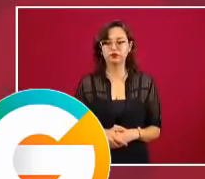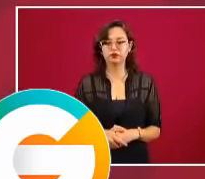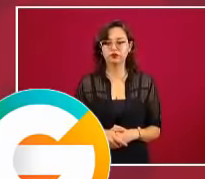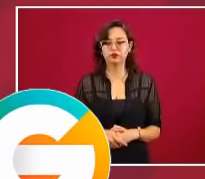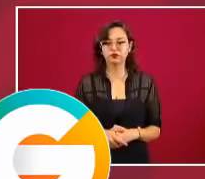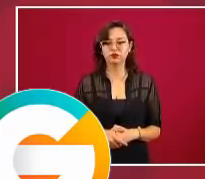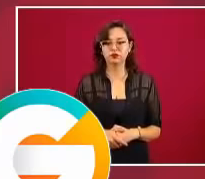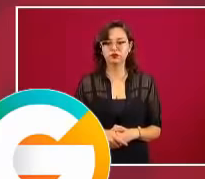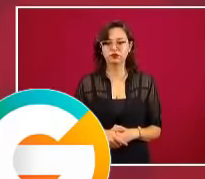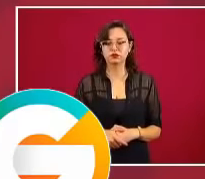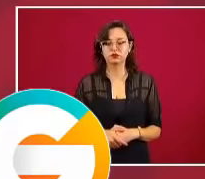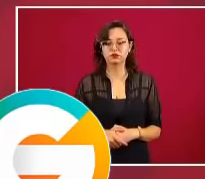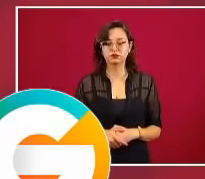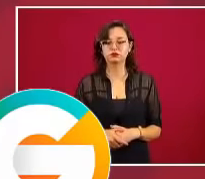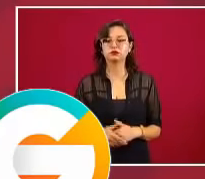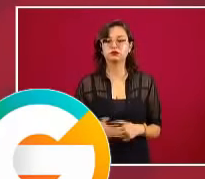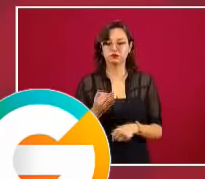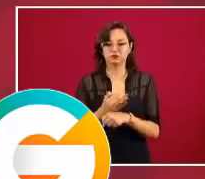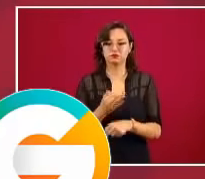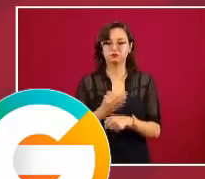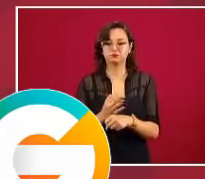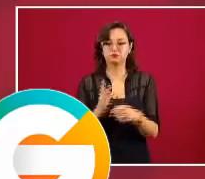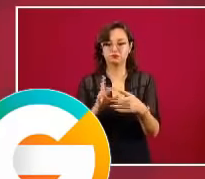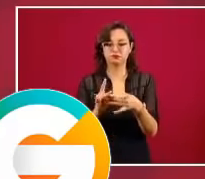Ahora va a explicar Zoé